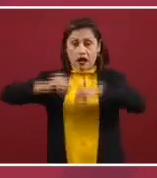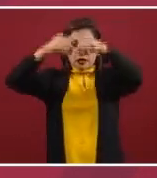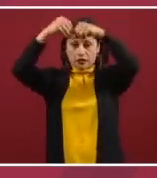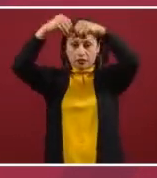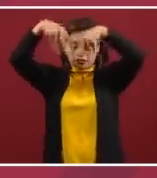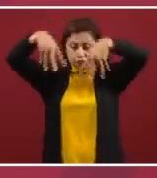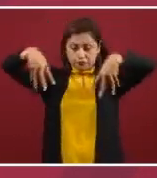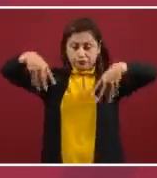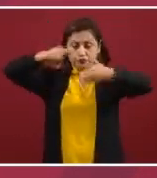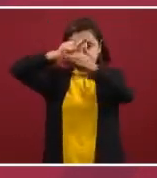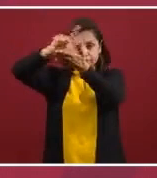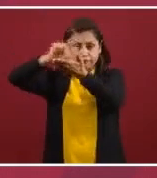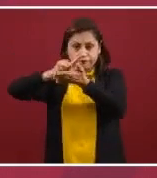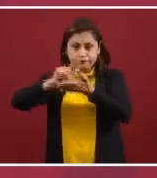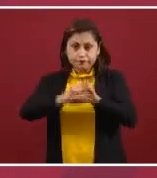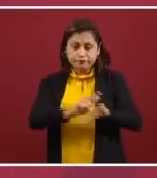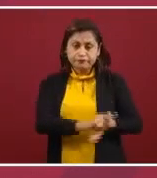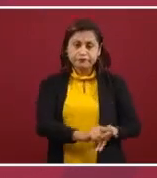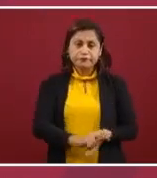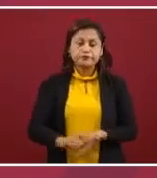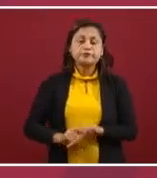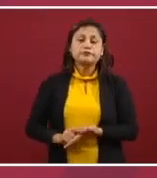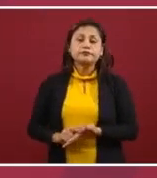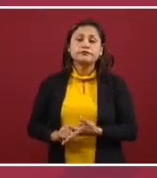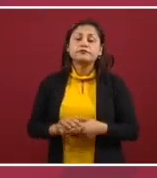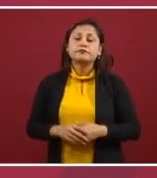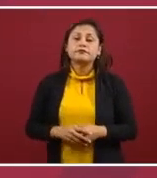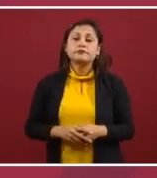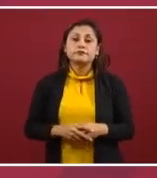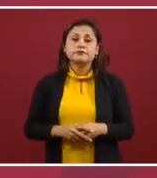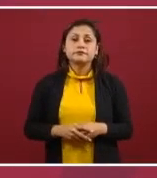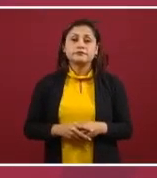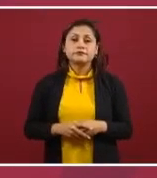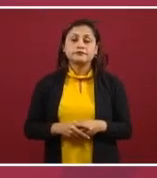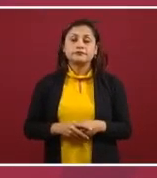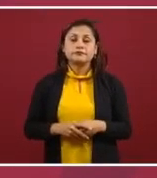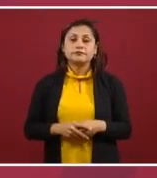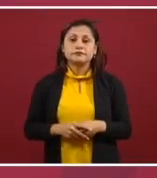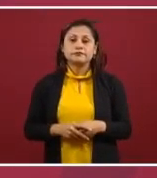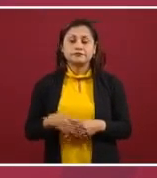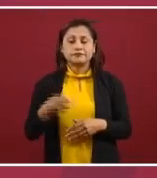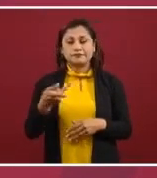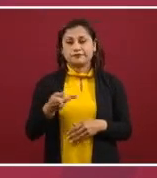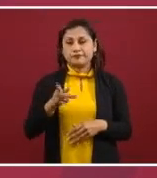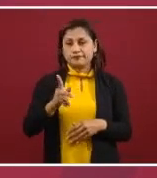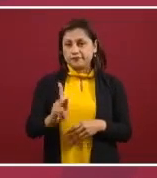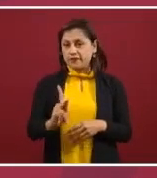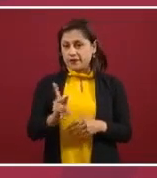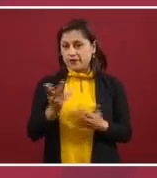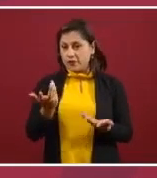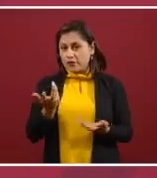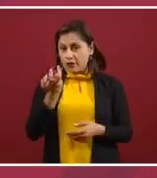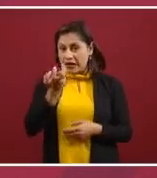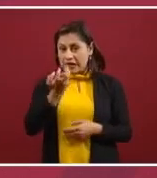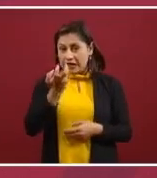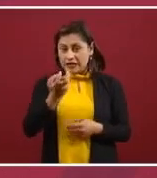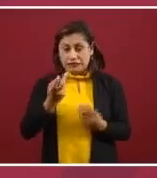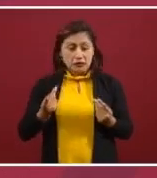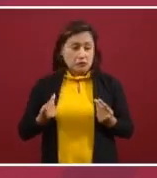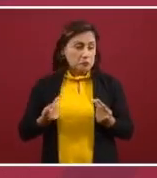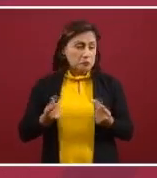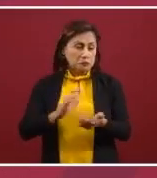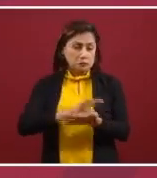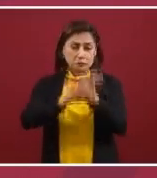es un asunto que se pueda hacer de la noche a la mañana,